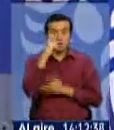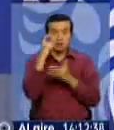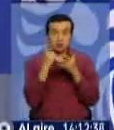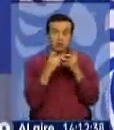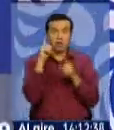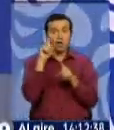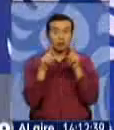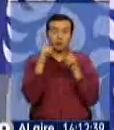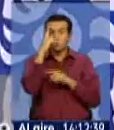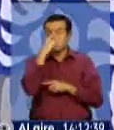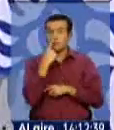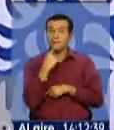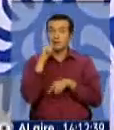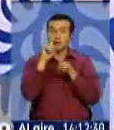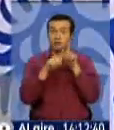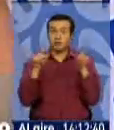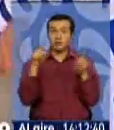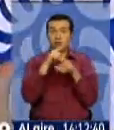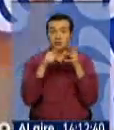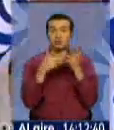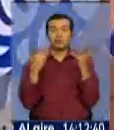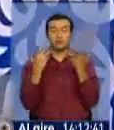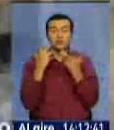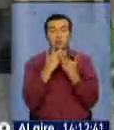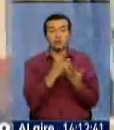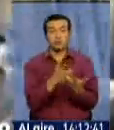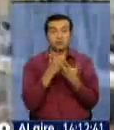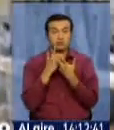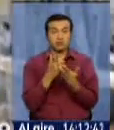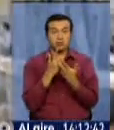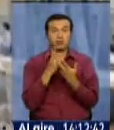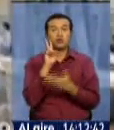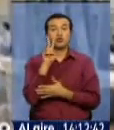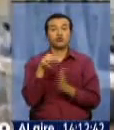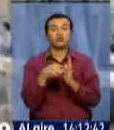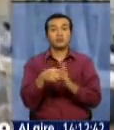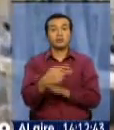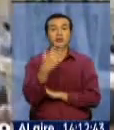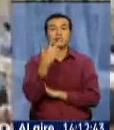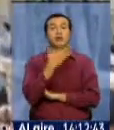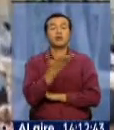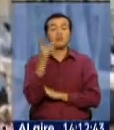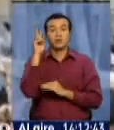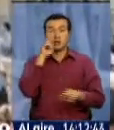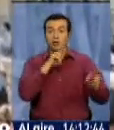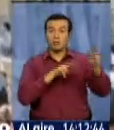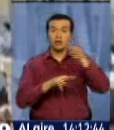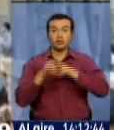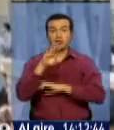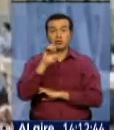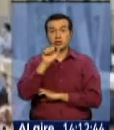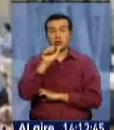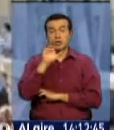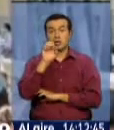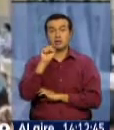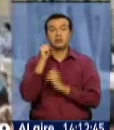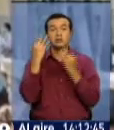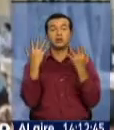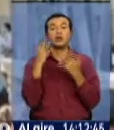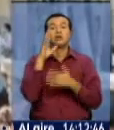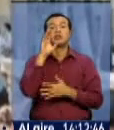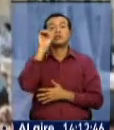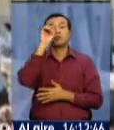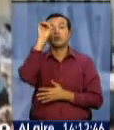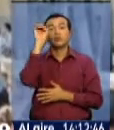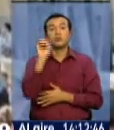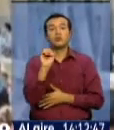cierto tipo de perfiles, esta es una manera de tener un acercamiento inicial. En el 2013, tras la evaluación del SEACE, se registró el 0%